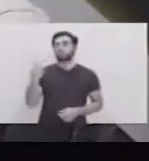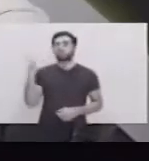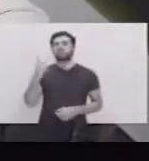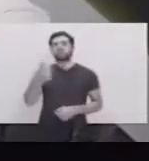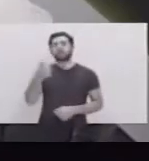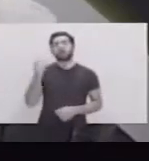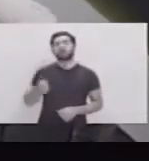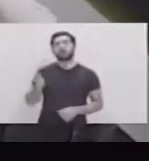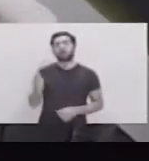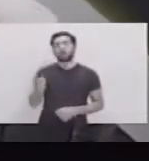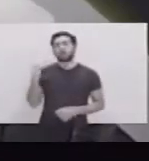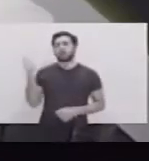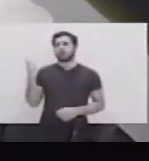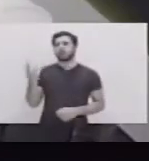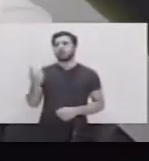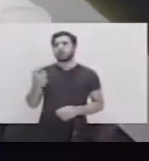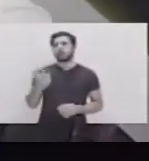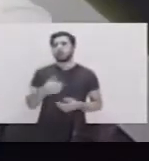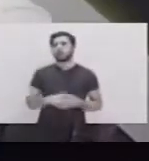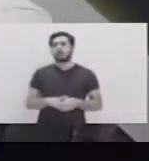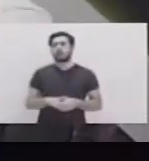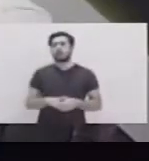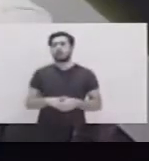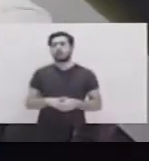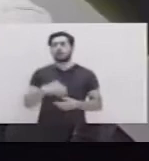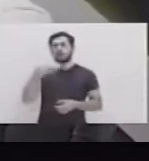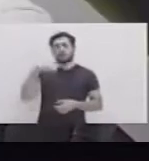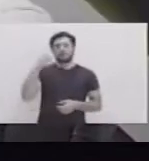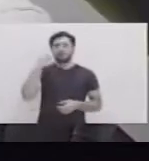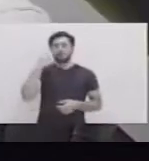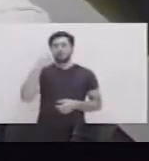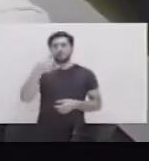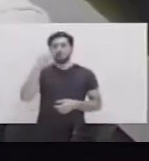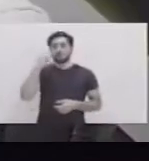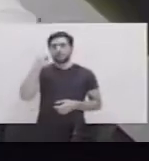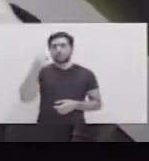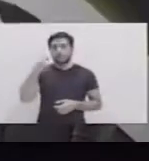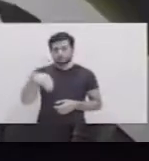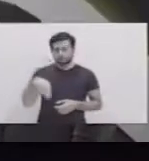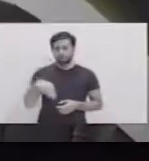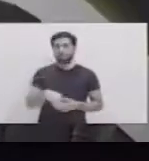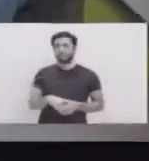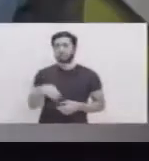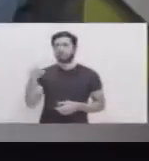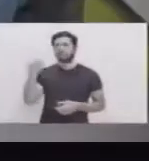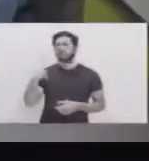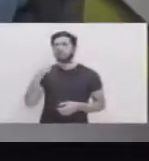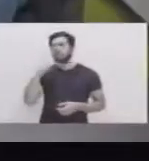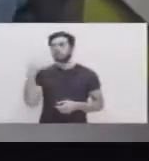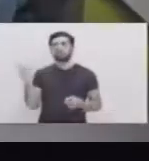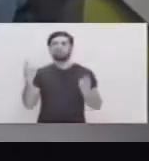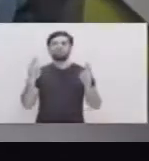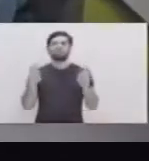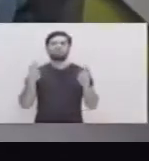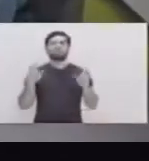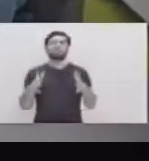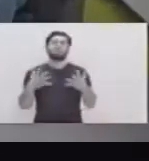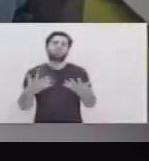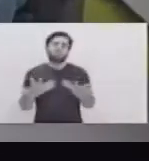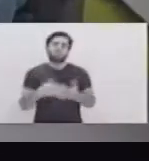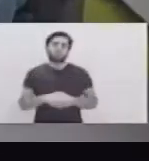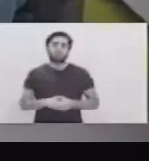apoyo psicosocial. Hoy nos acompaña la licenciada Miriam Hernández. Miriam, un placer tenerla por acá. ¿Cuál es el tema que vamos a